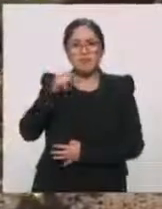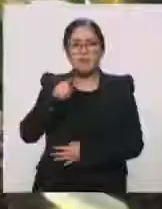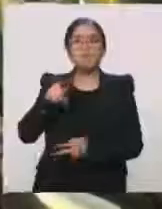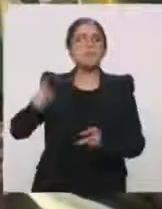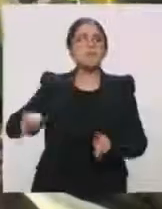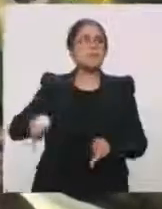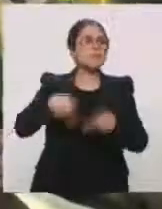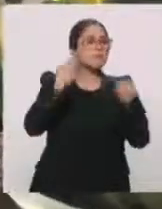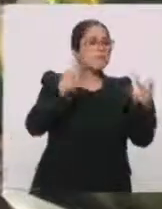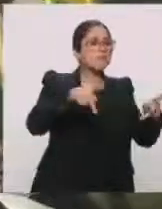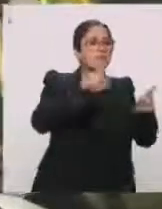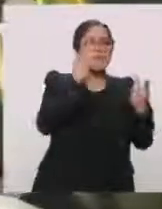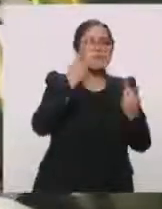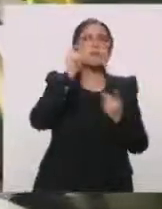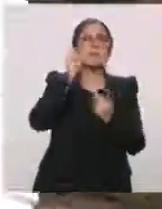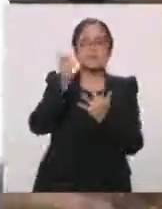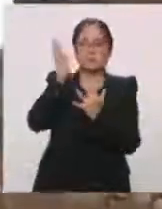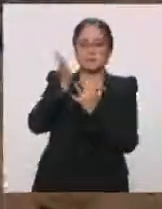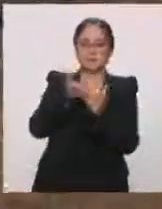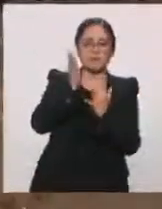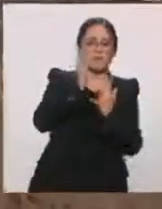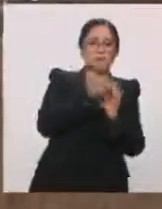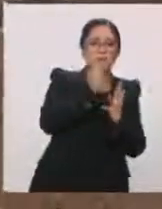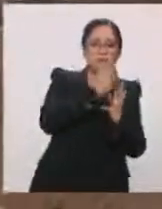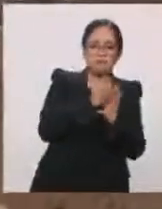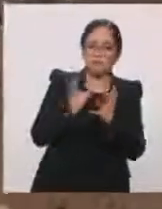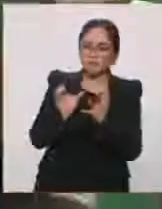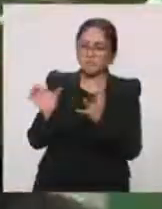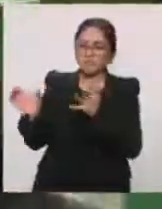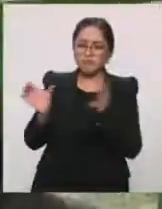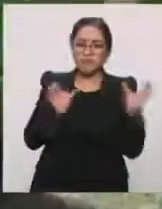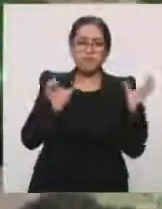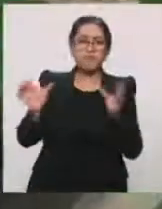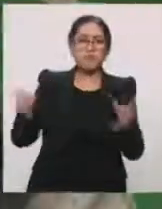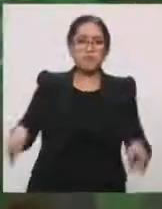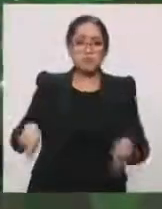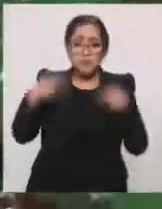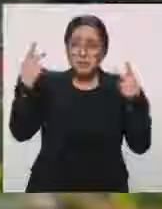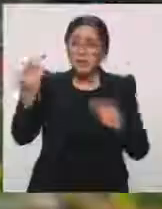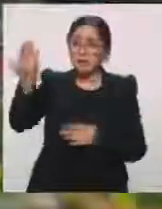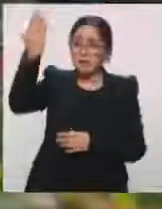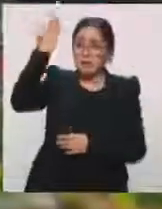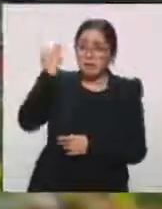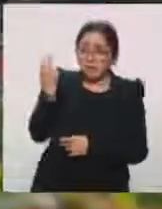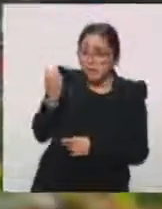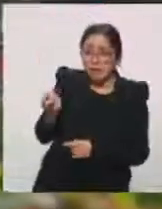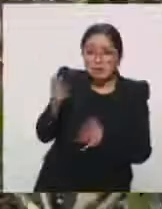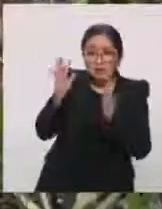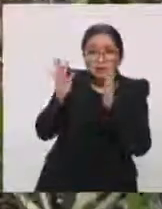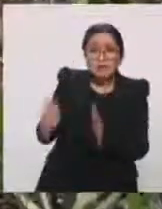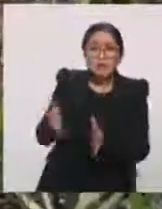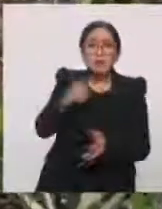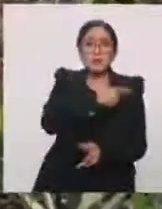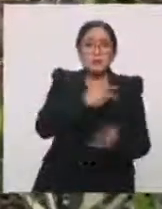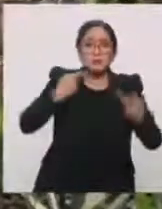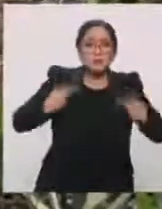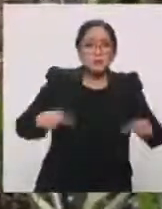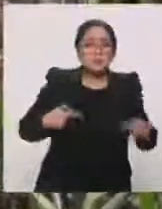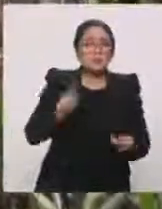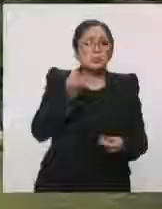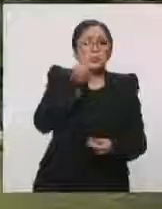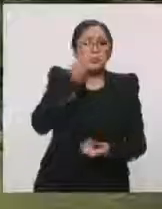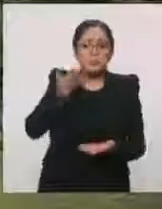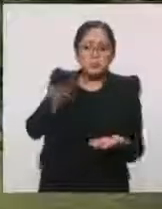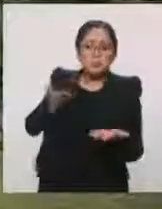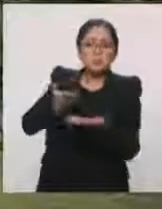fraccionando, se están poniendo digamos, cosas que no deberían estar ahí, desde asentamientos irregulares de gente,